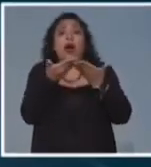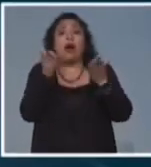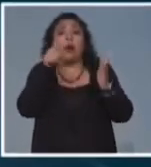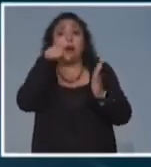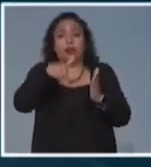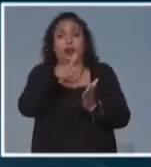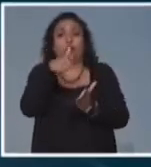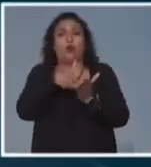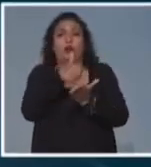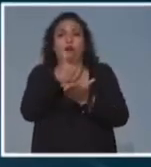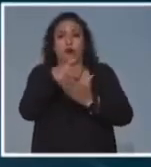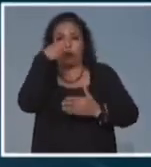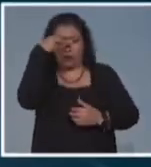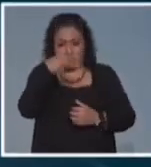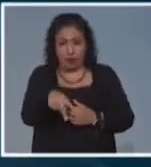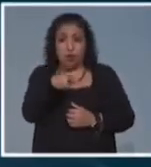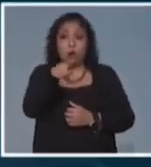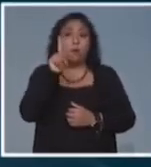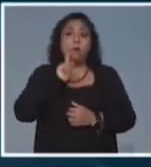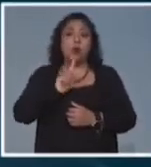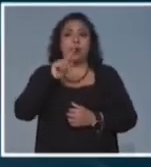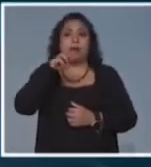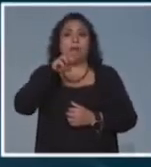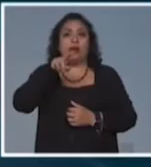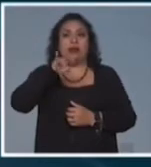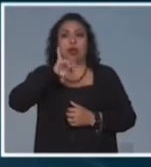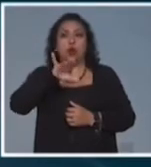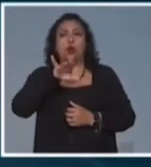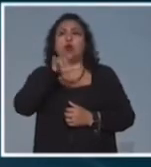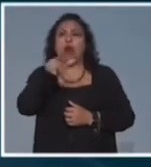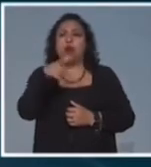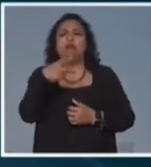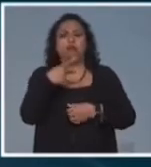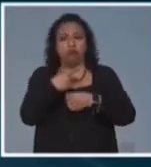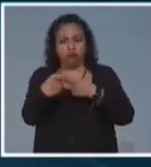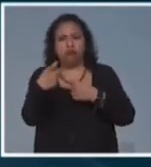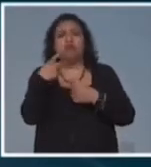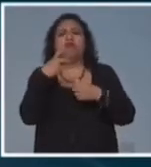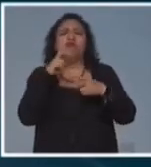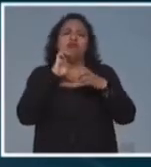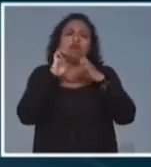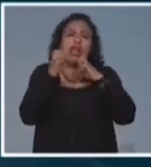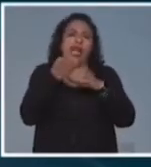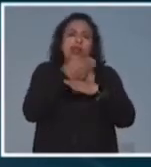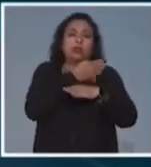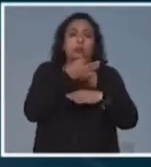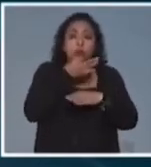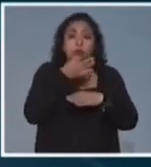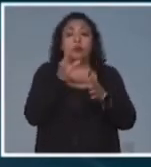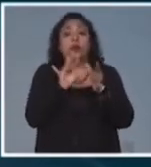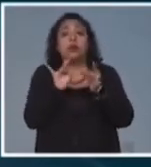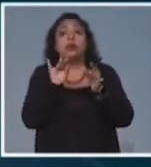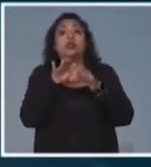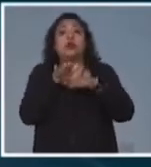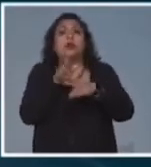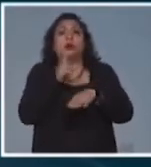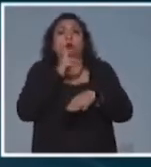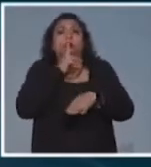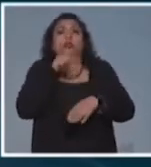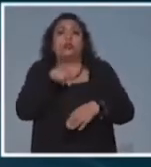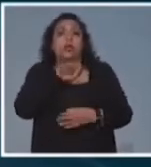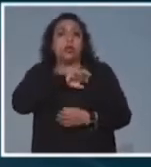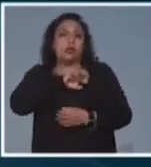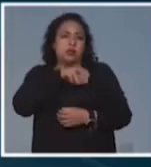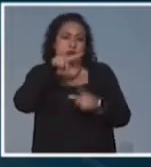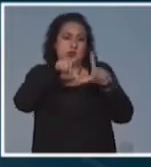de México. María Juncal nos había recibido para una entrevista minutos antes, donde nos habló de su apego a nuestro país.